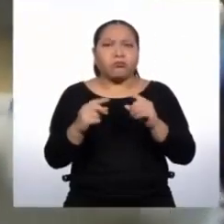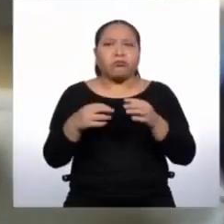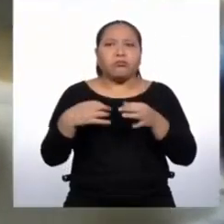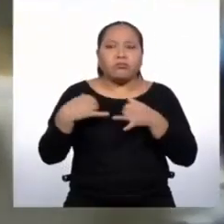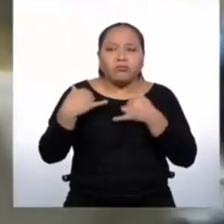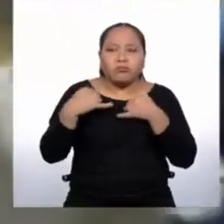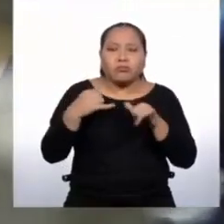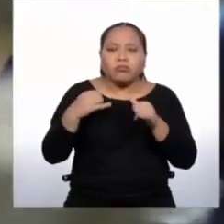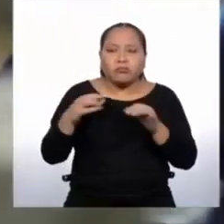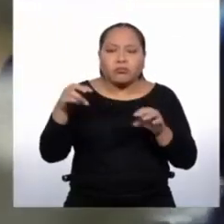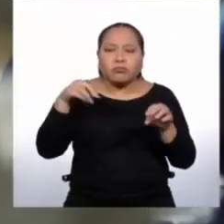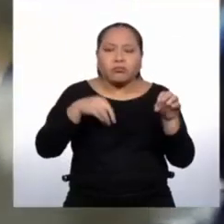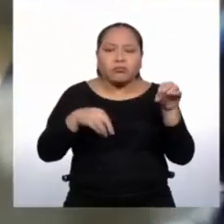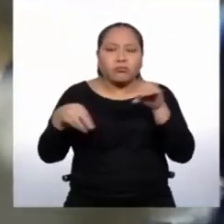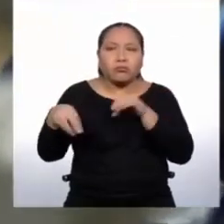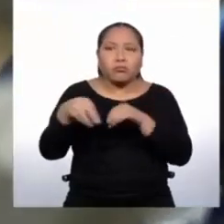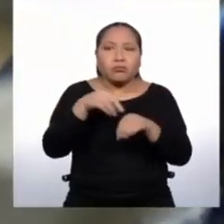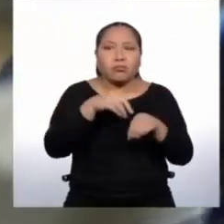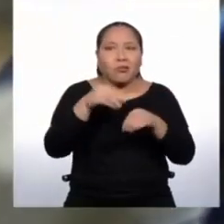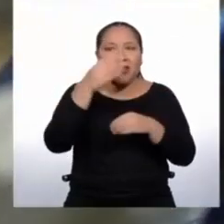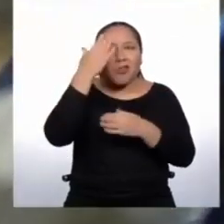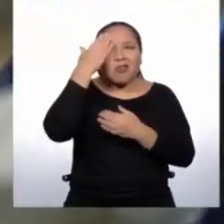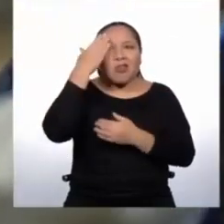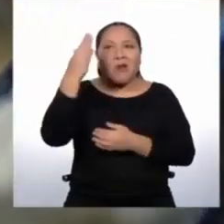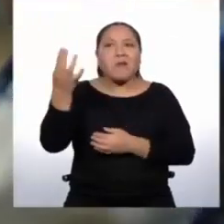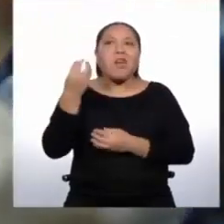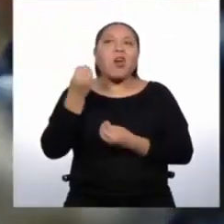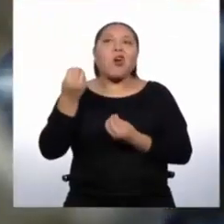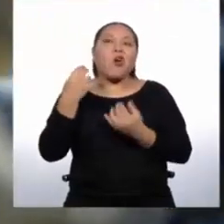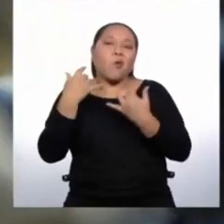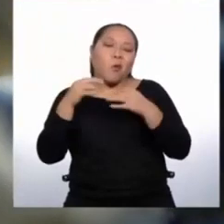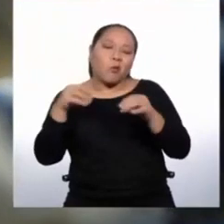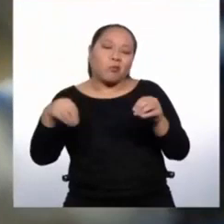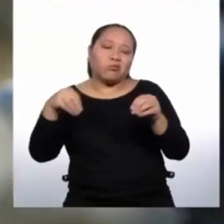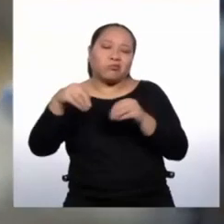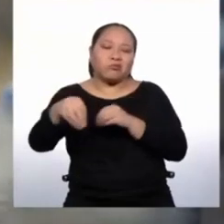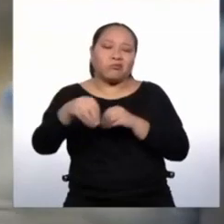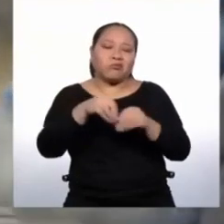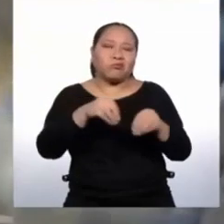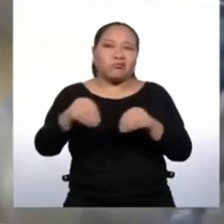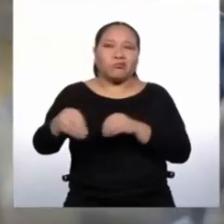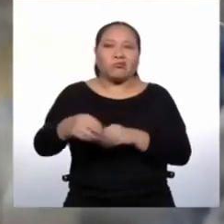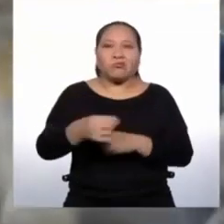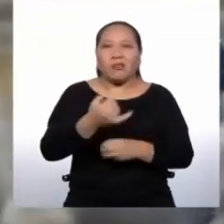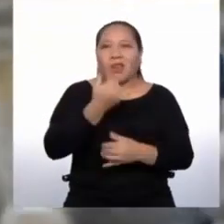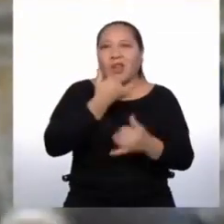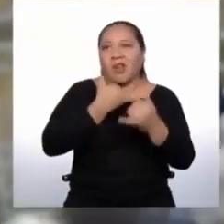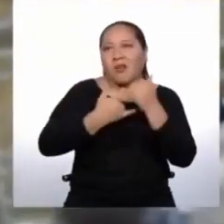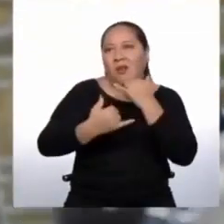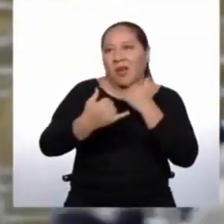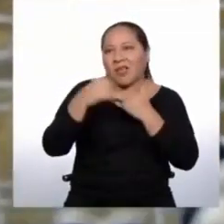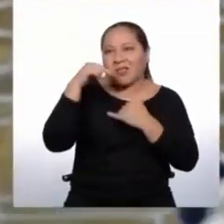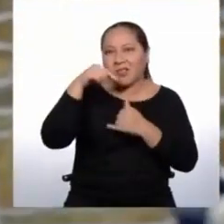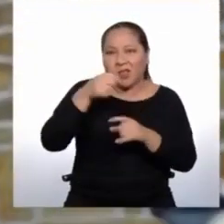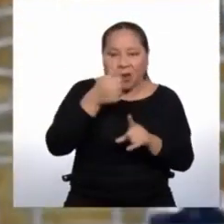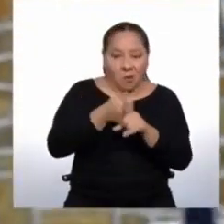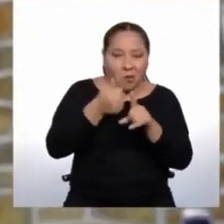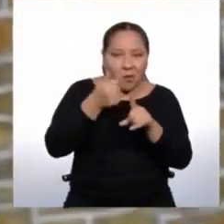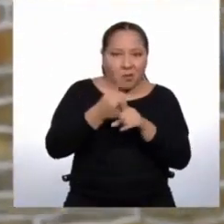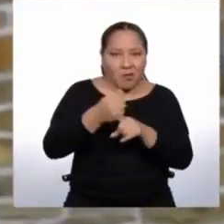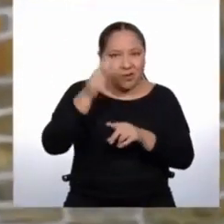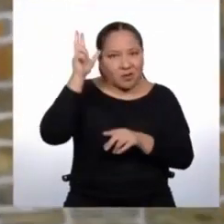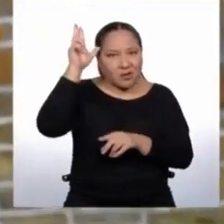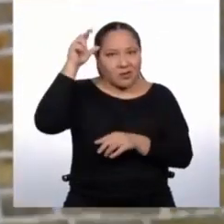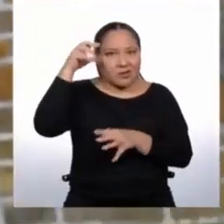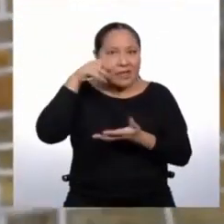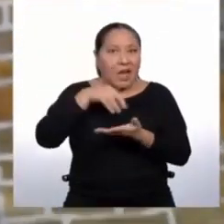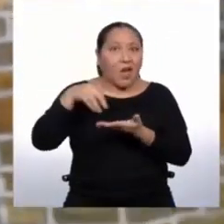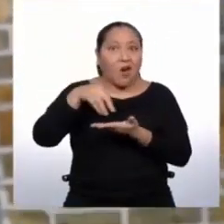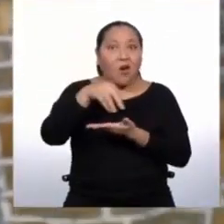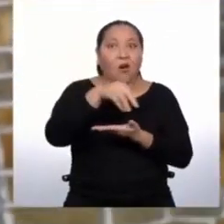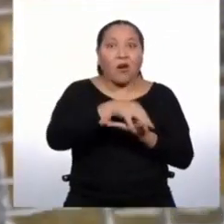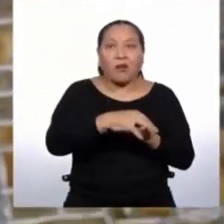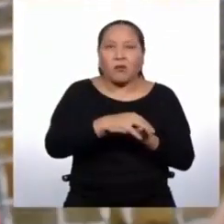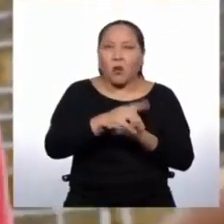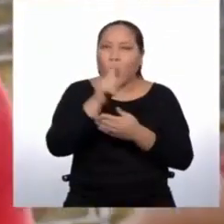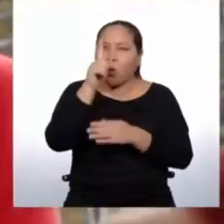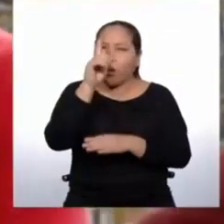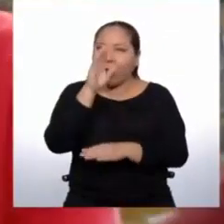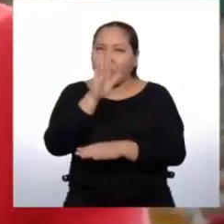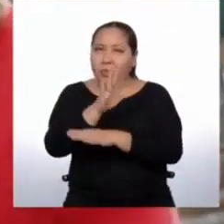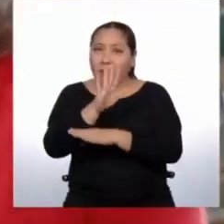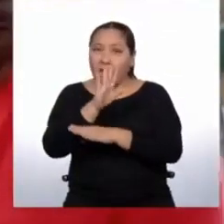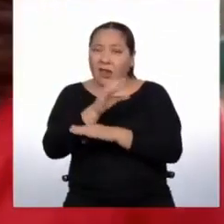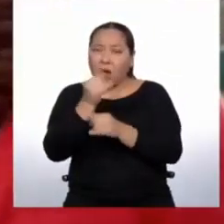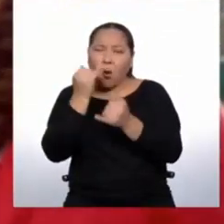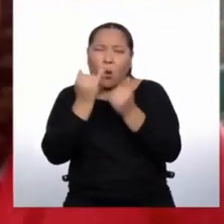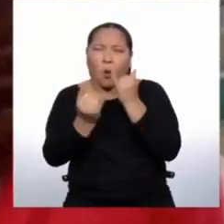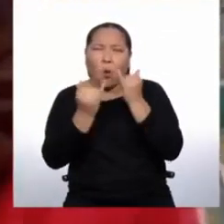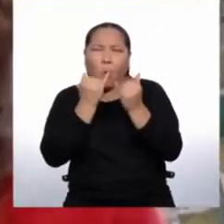la manera como actuaban las piezas ni de los lances y accidentes del juego. Pero una tarde, en las últimas jugadas de una partida